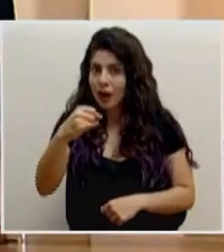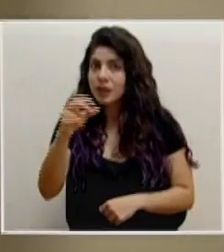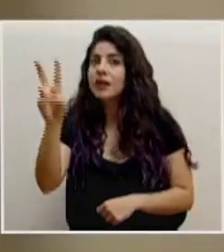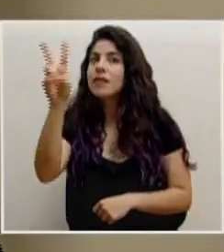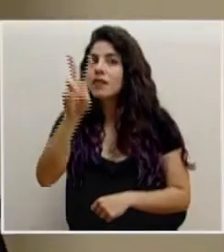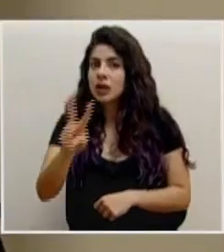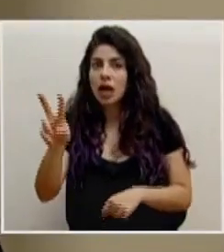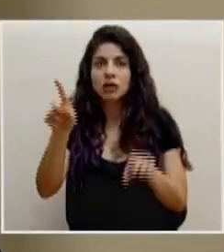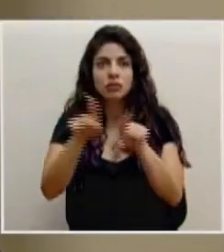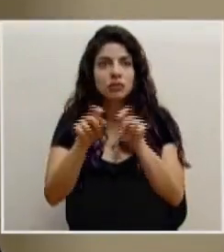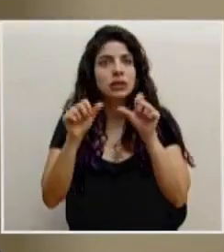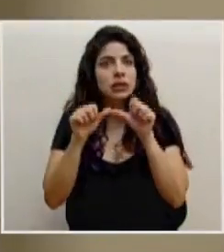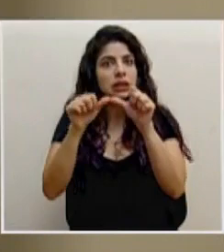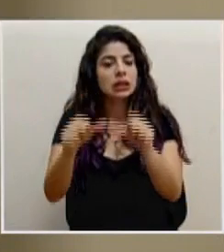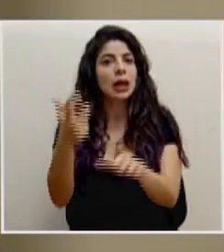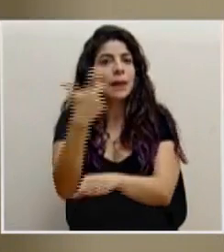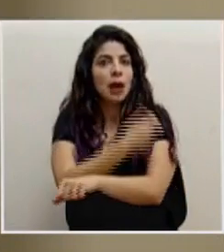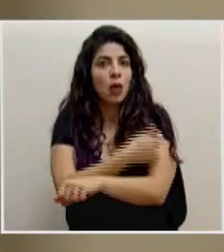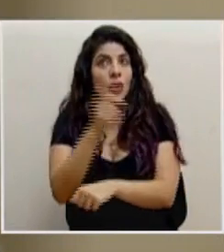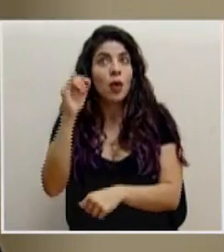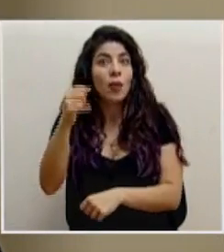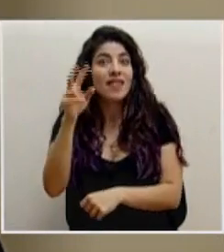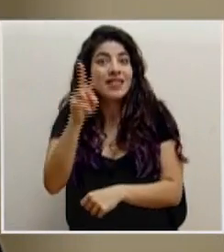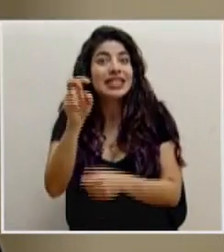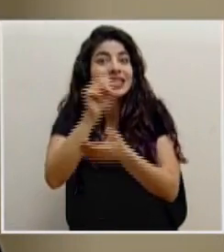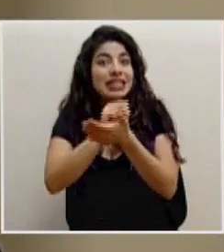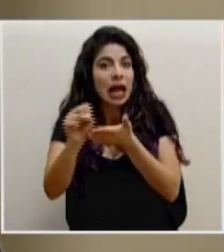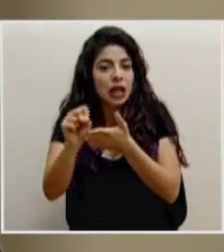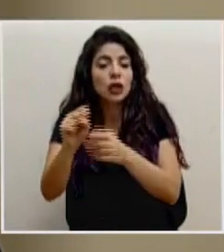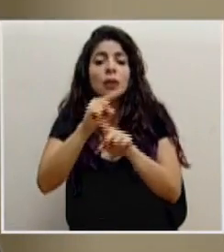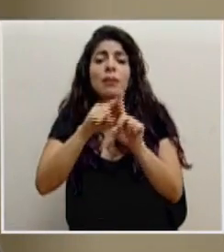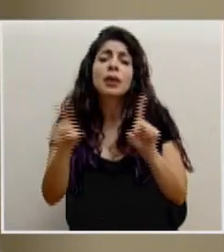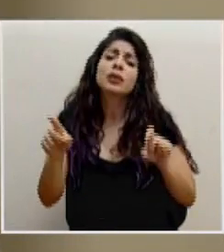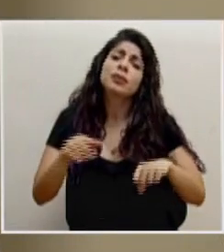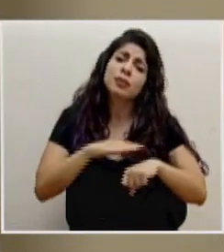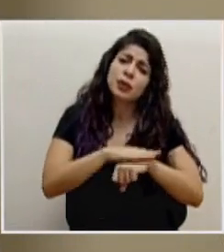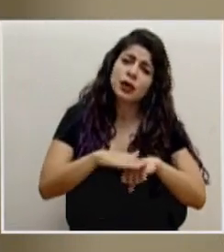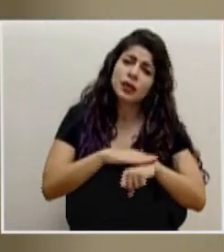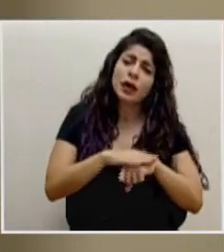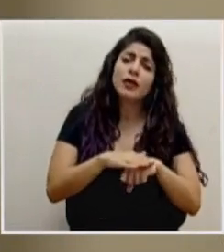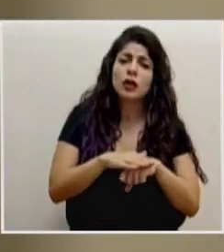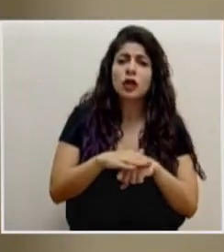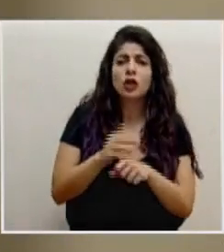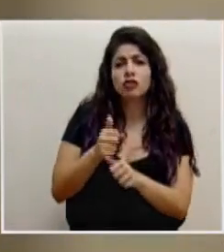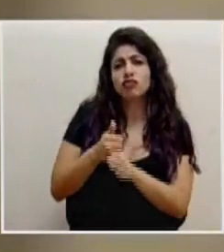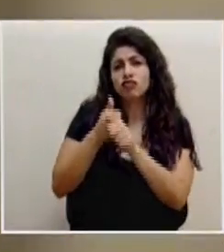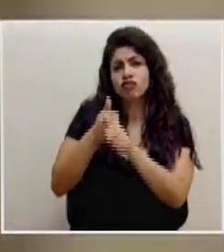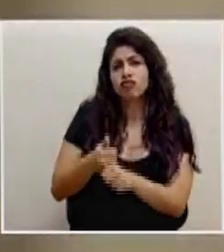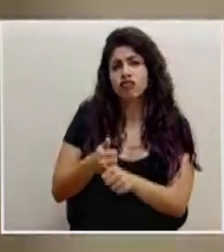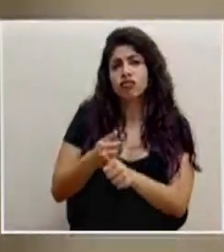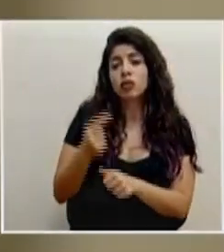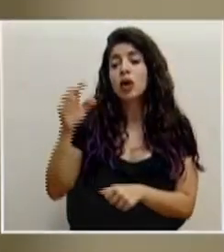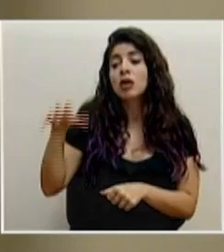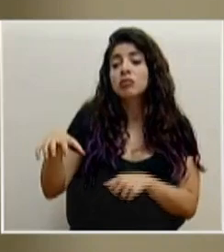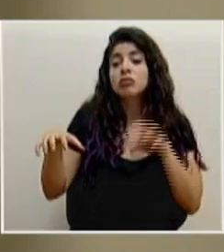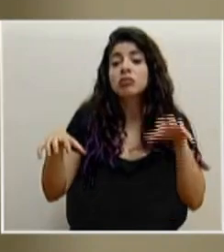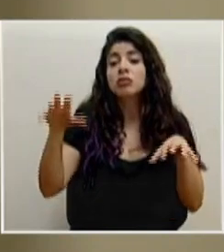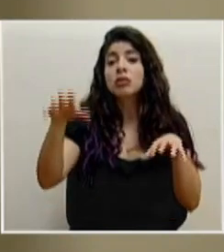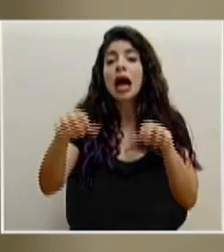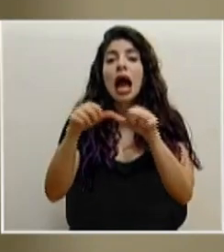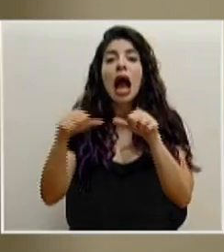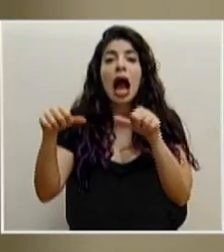y viernes santos. Pero por favor, seguir la indicación que dé cada área de